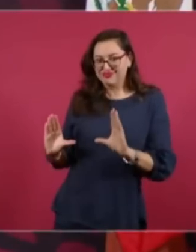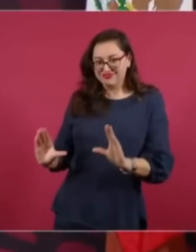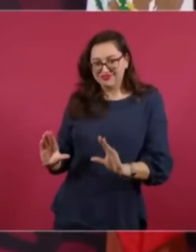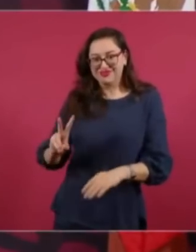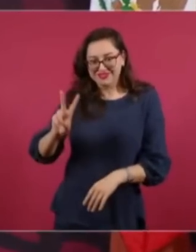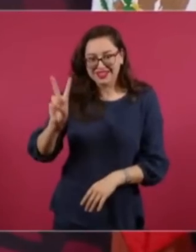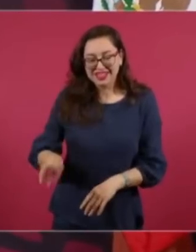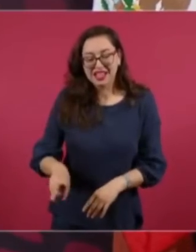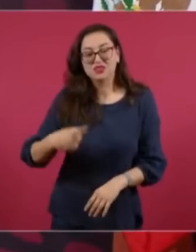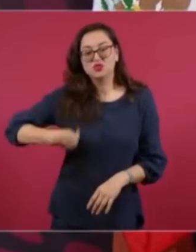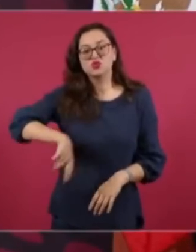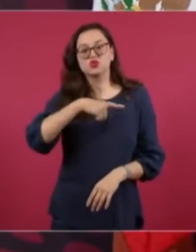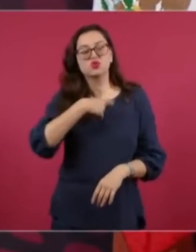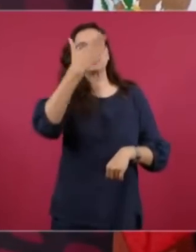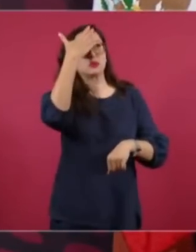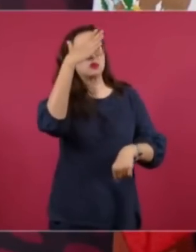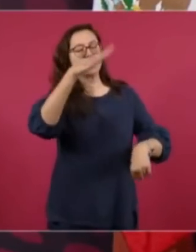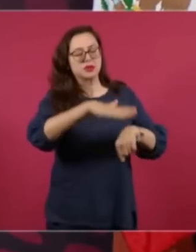Lo aprendemos de memoria.